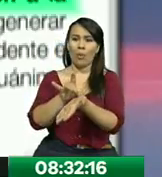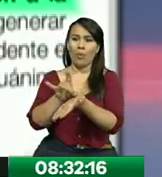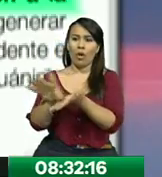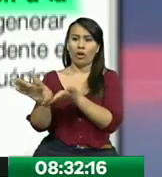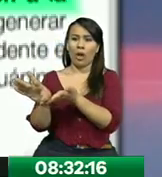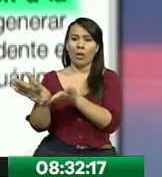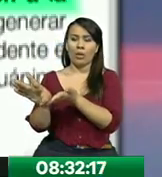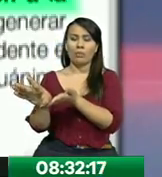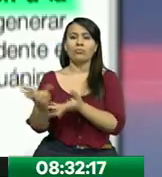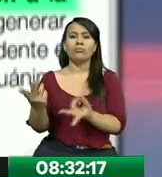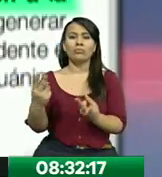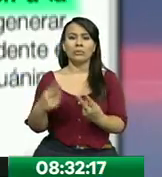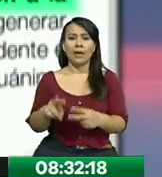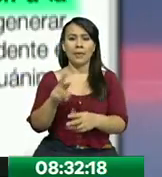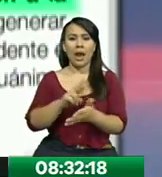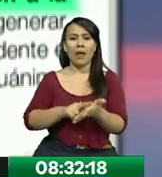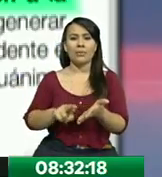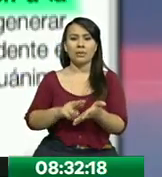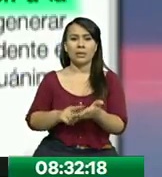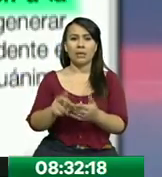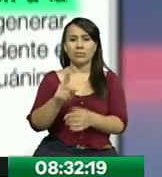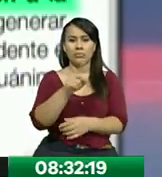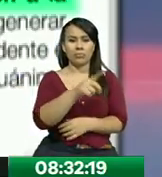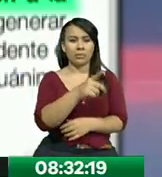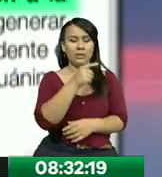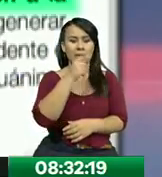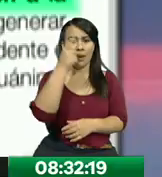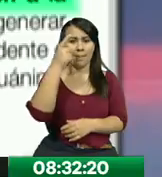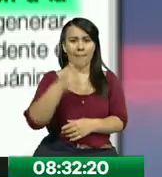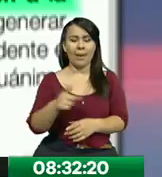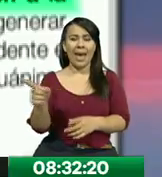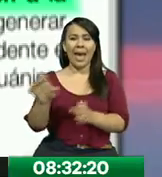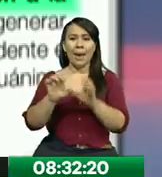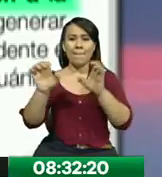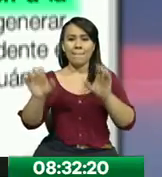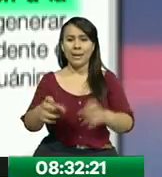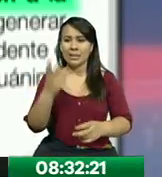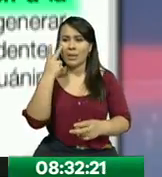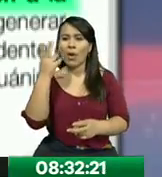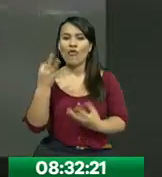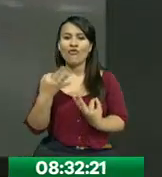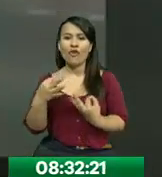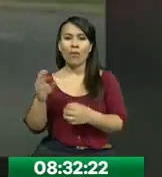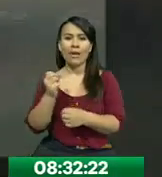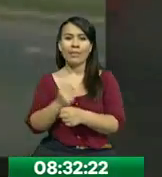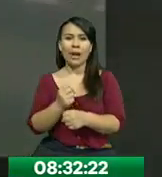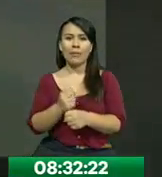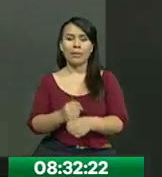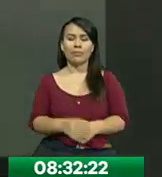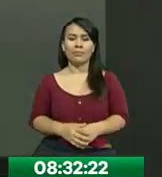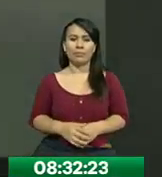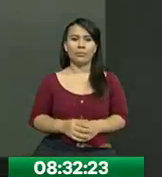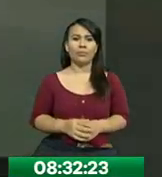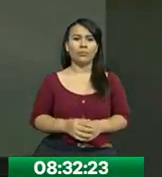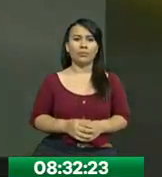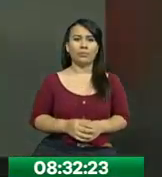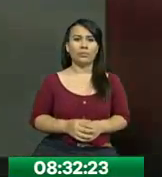medida administrativa se realizará una intervención a la operadora para revisar su modelo de gestión.